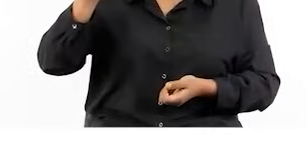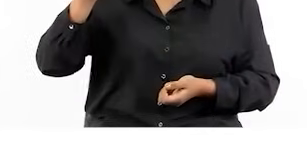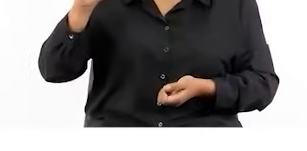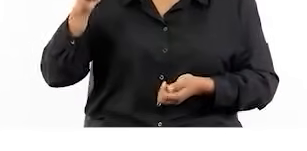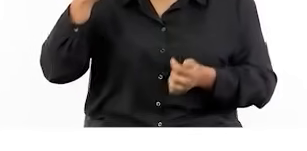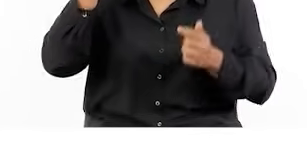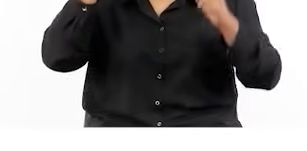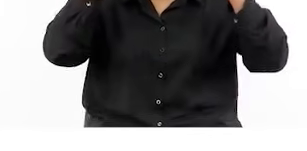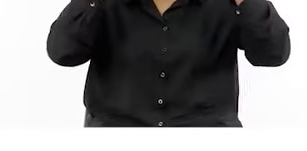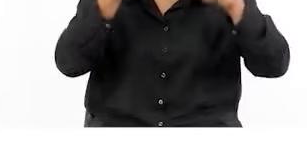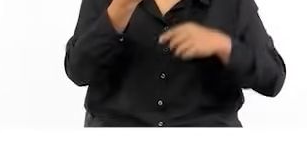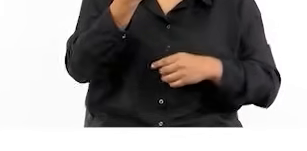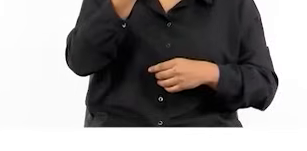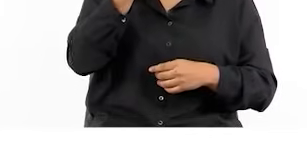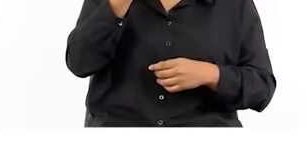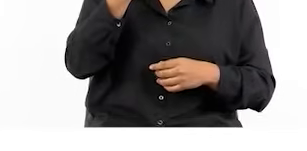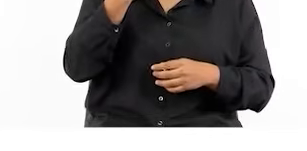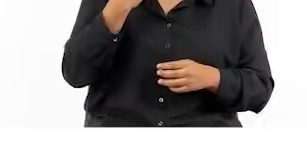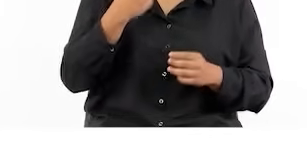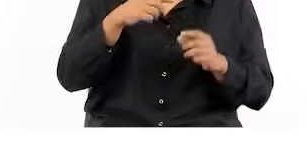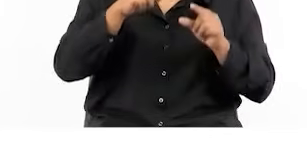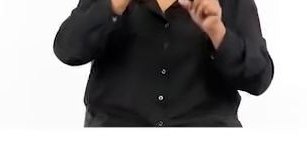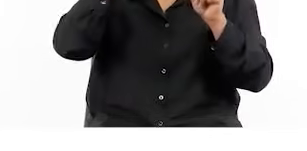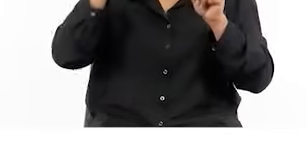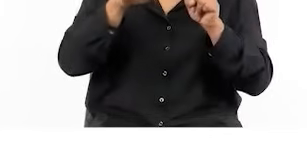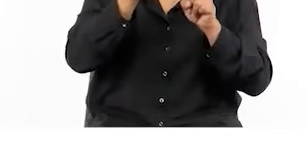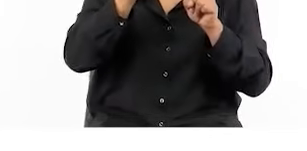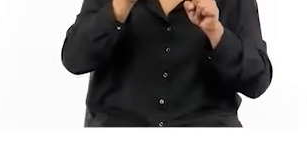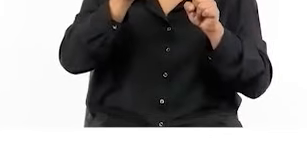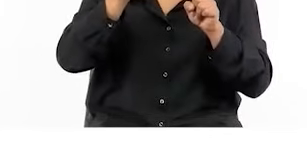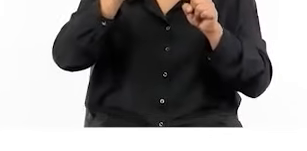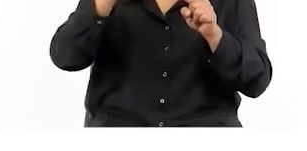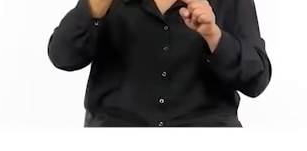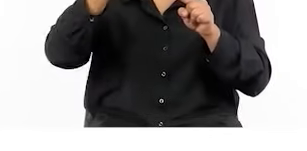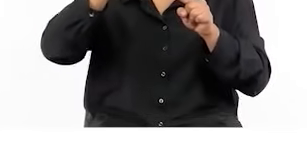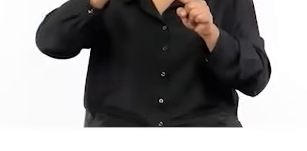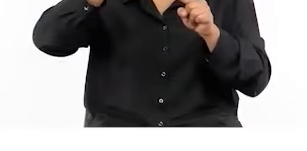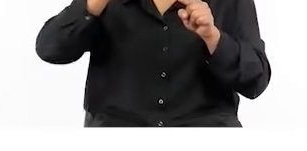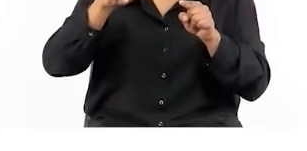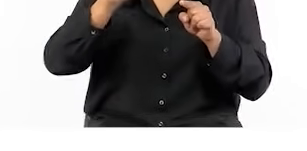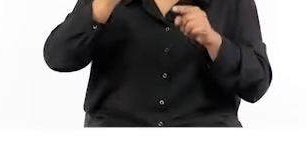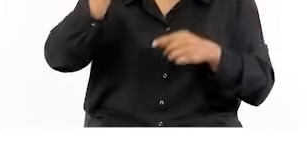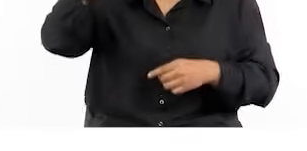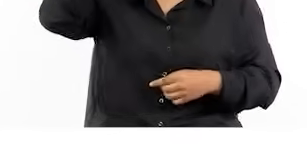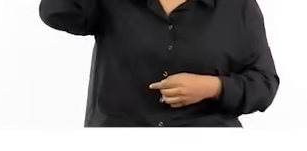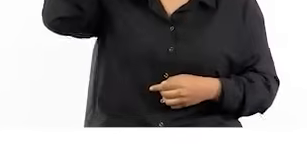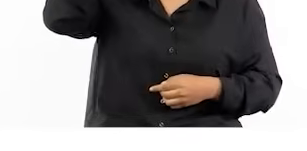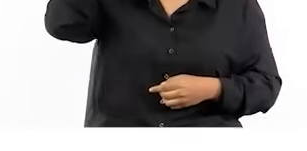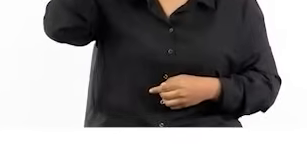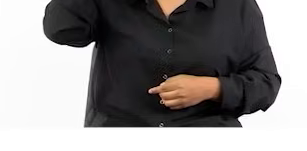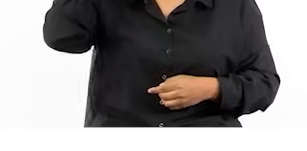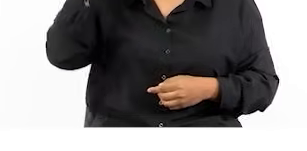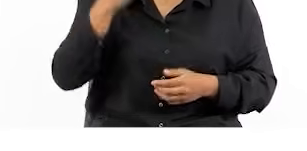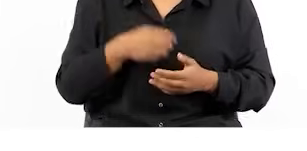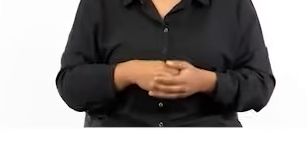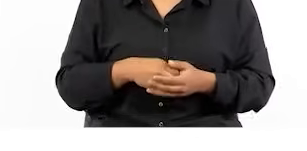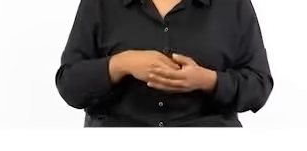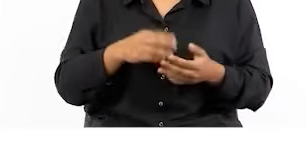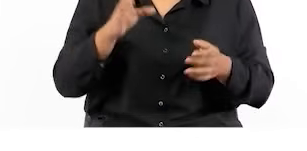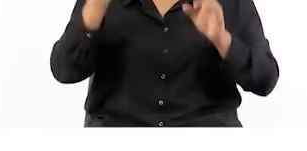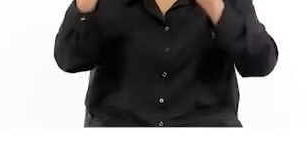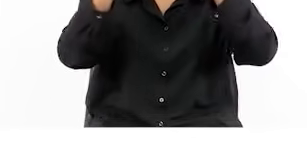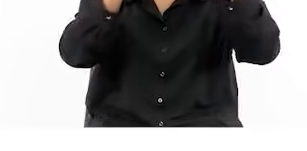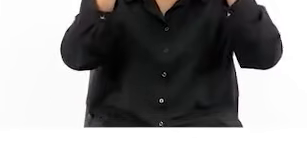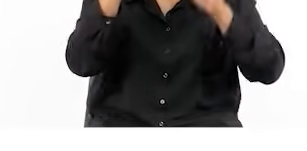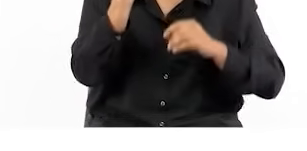Aquí, por fuente de la NASA, podemos observar una fotografía reciente de un agujero negro, también el caso de una enana blanca,